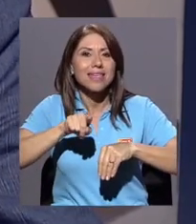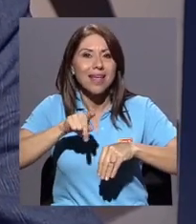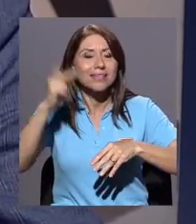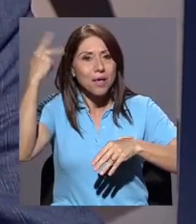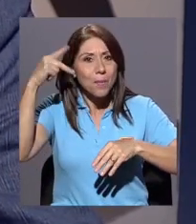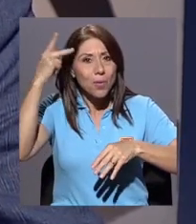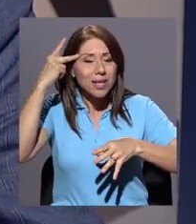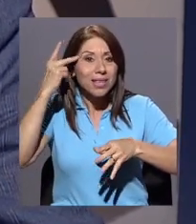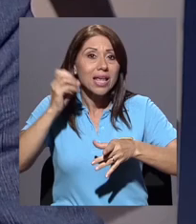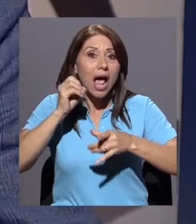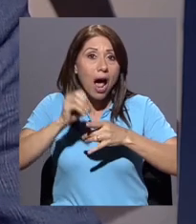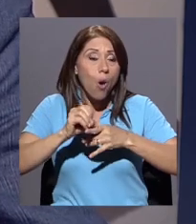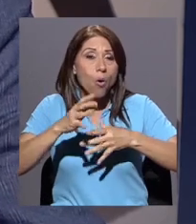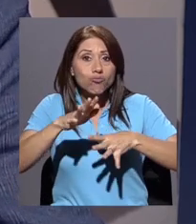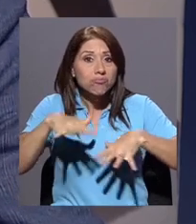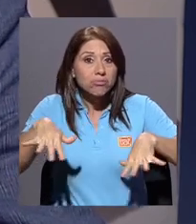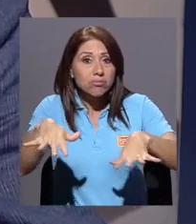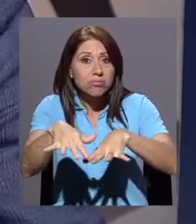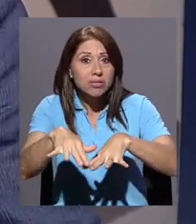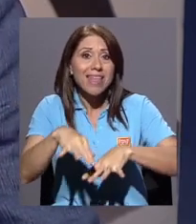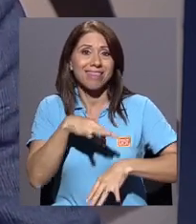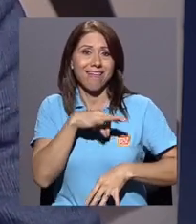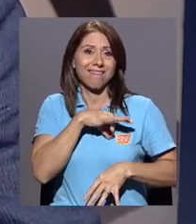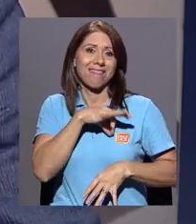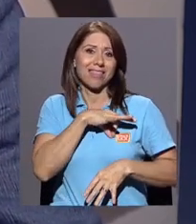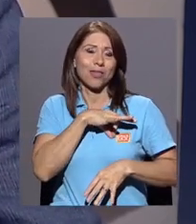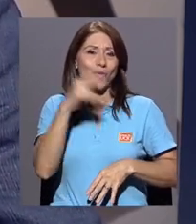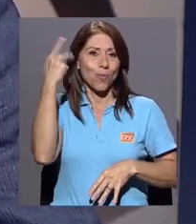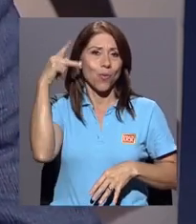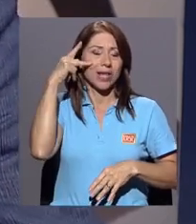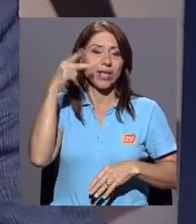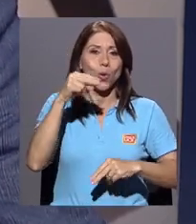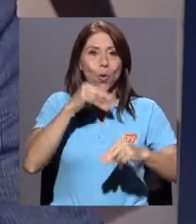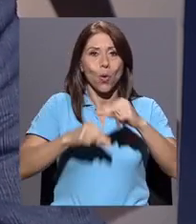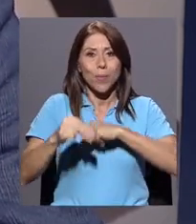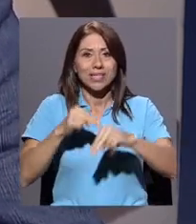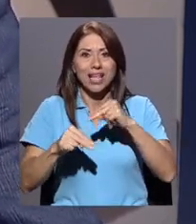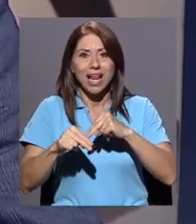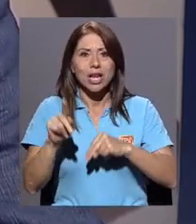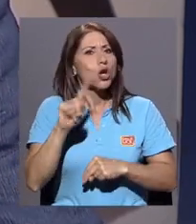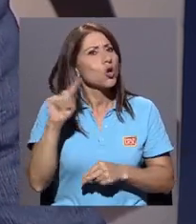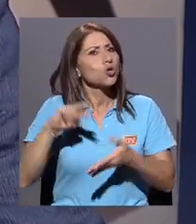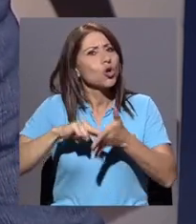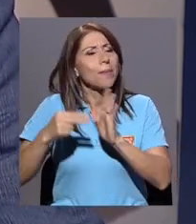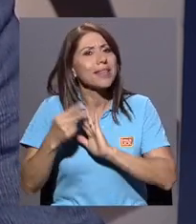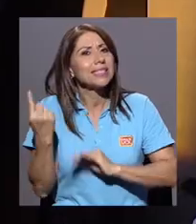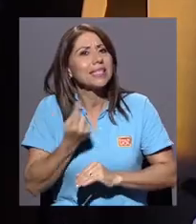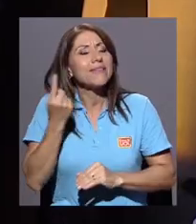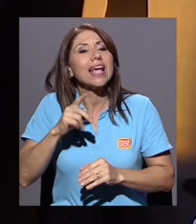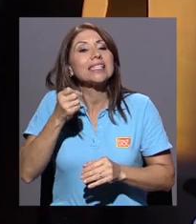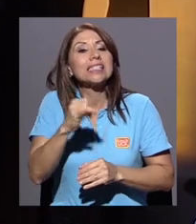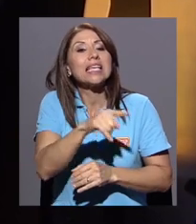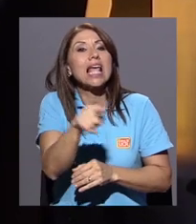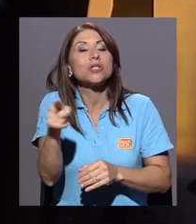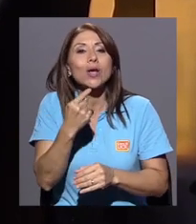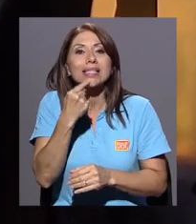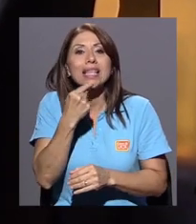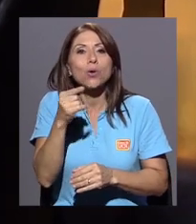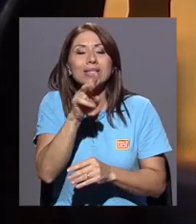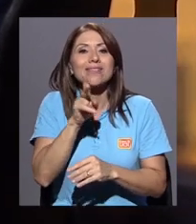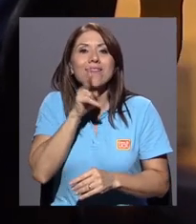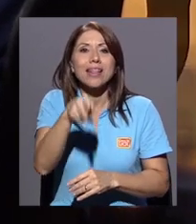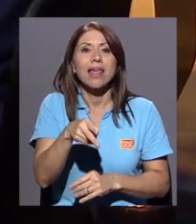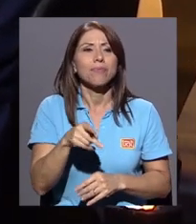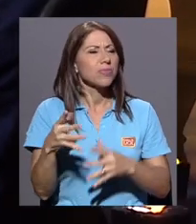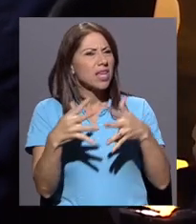da rédito político, comercial, uh-huh, más allá de su impacto sobre la realidad o sobre la verdad. ¿Y cómo se vive toda esta situación